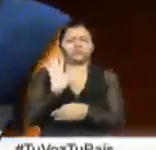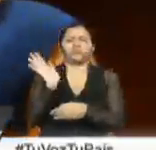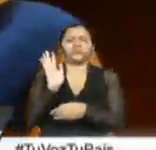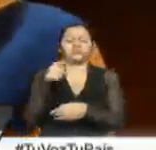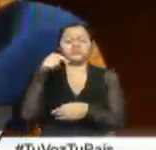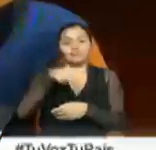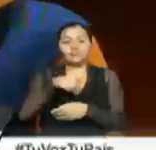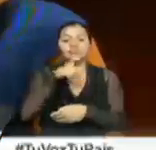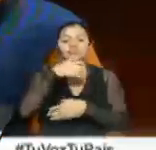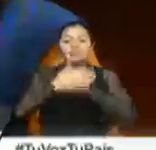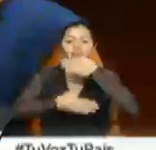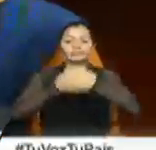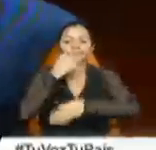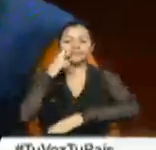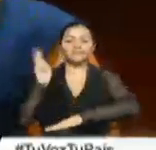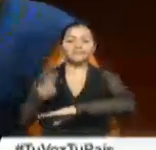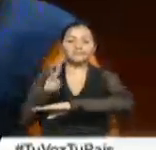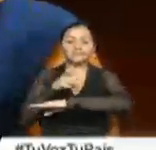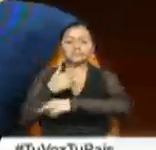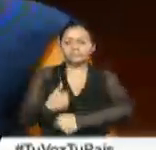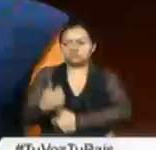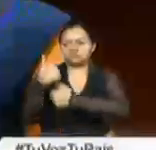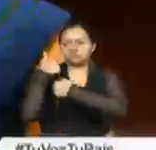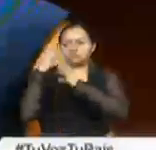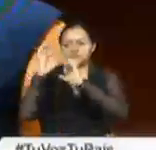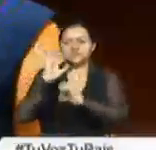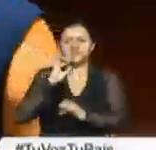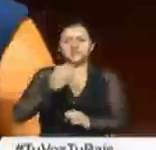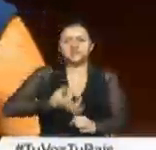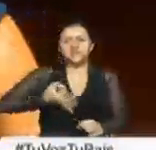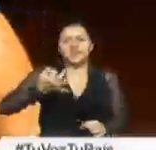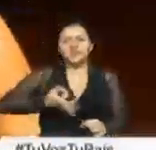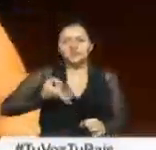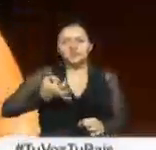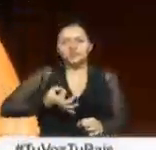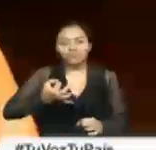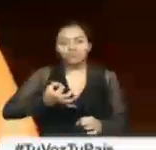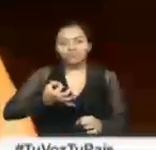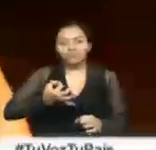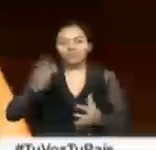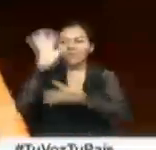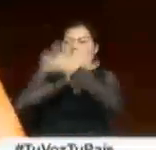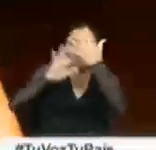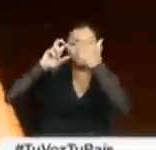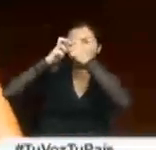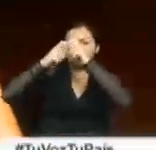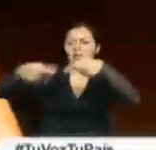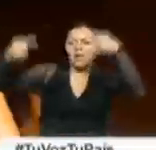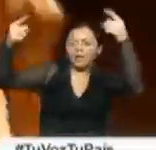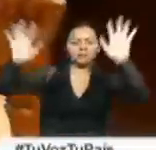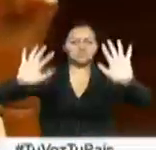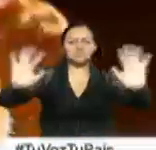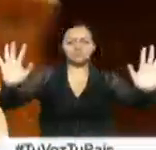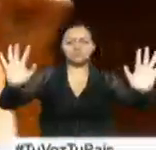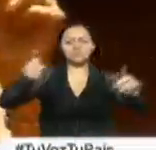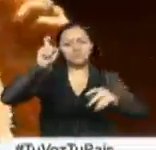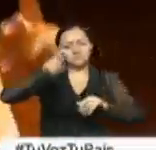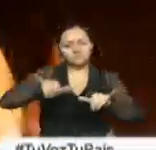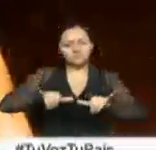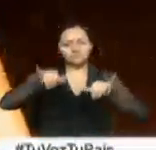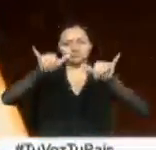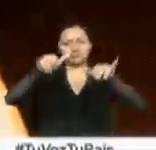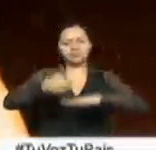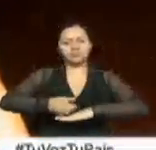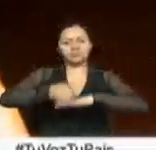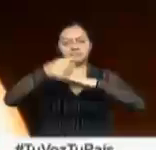al realizar una fiscalización responsable y seria, sin espacio para el show y la politiquería. Será mantener en